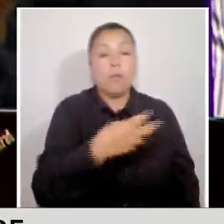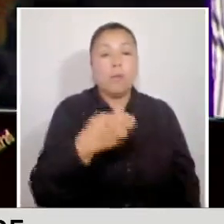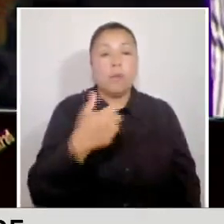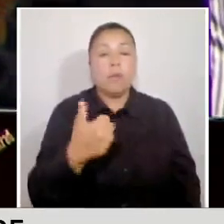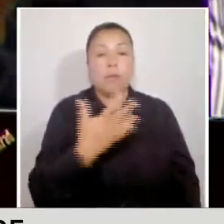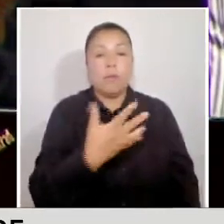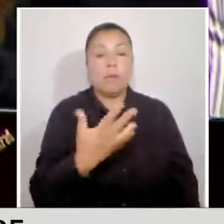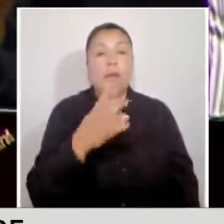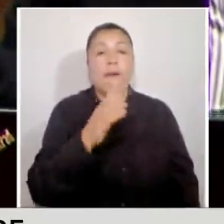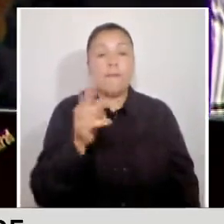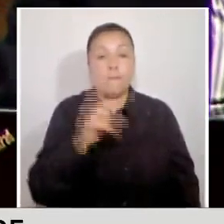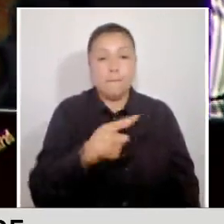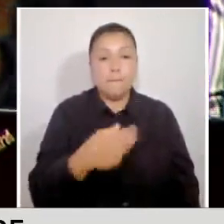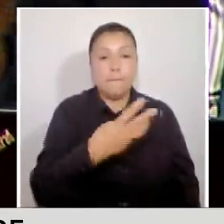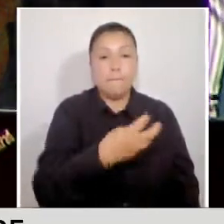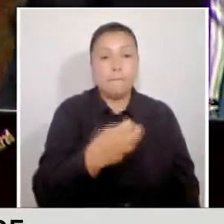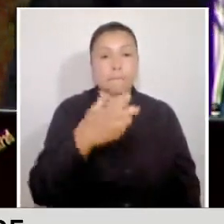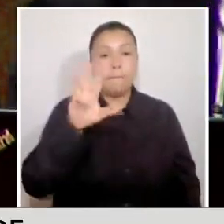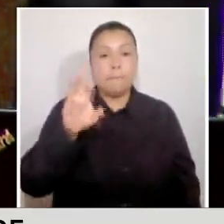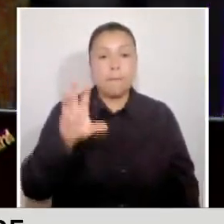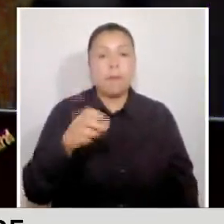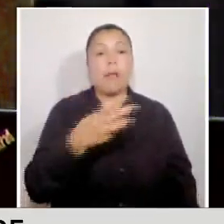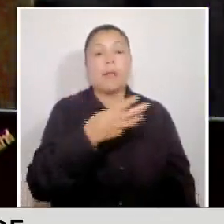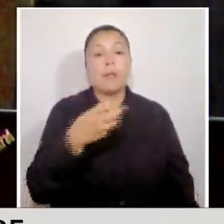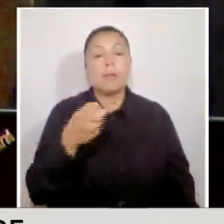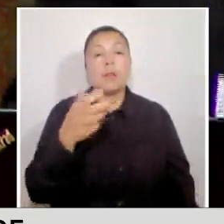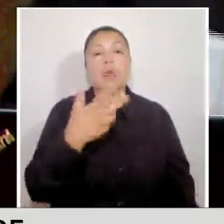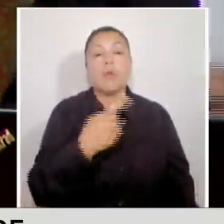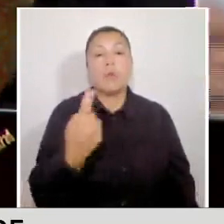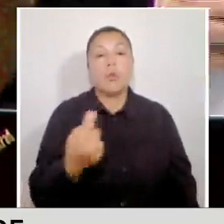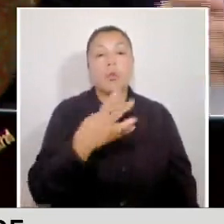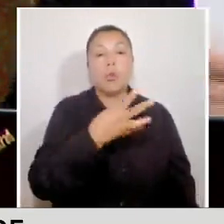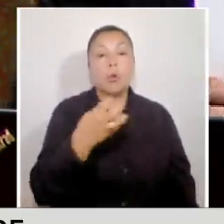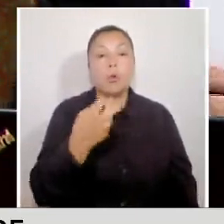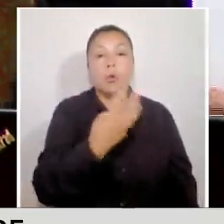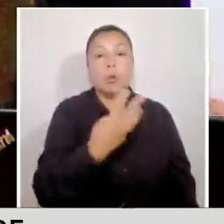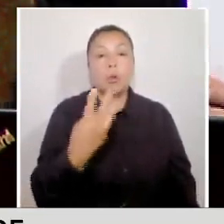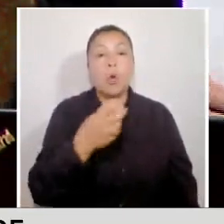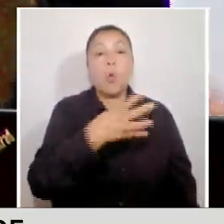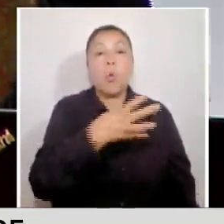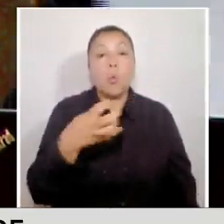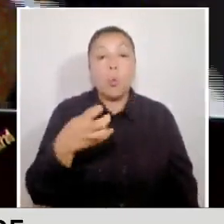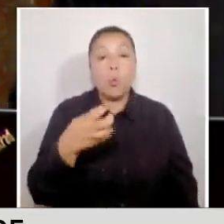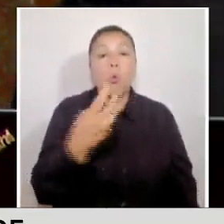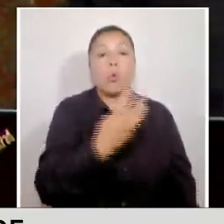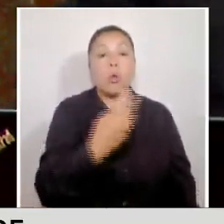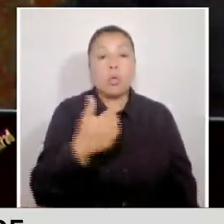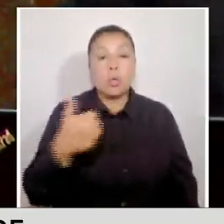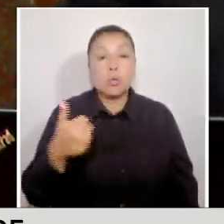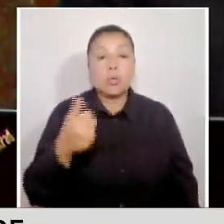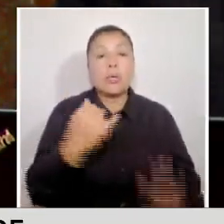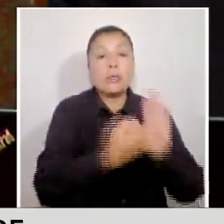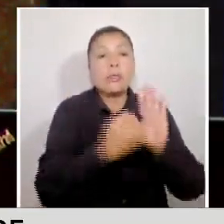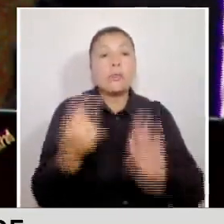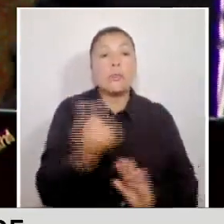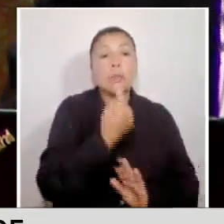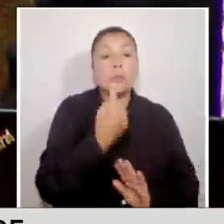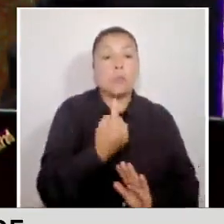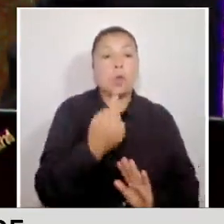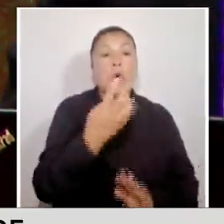bis 390 391 433 436 inciso primero